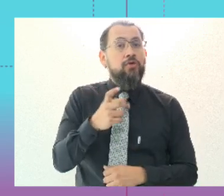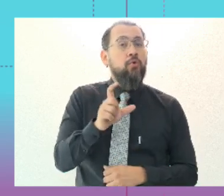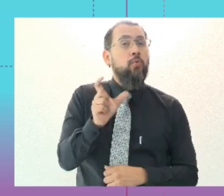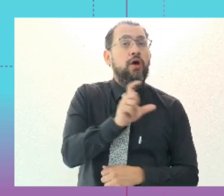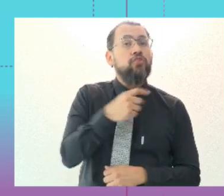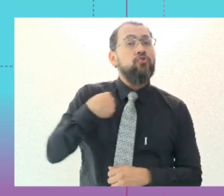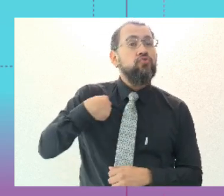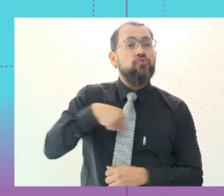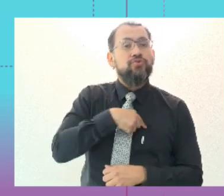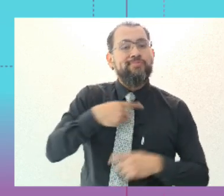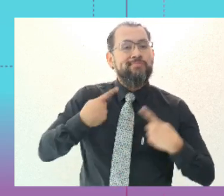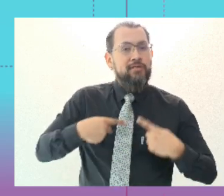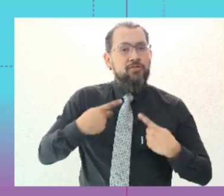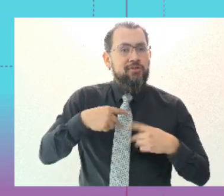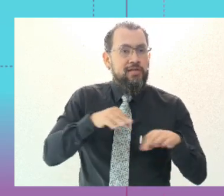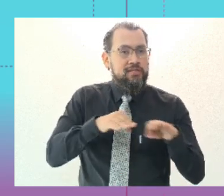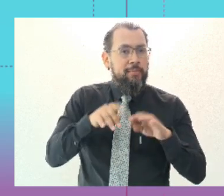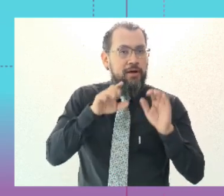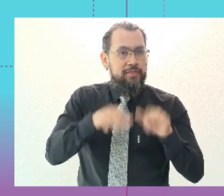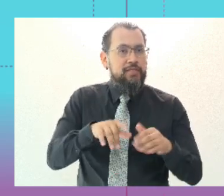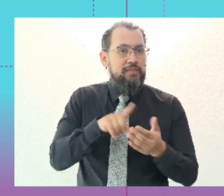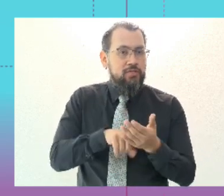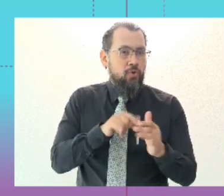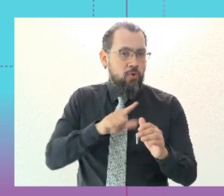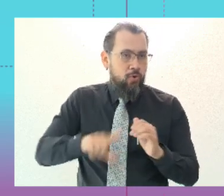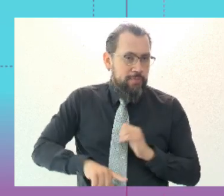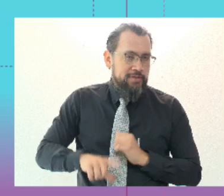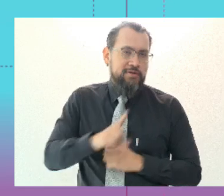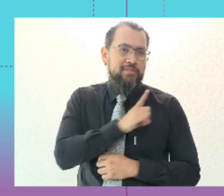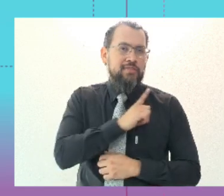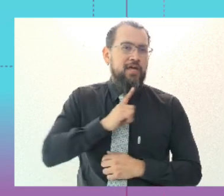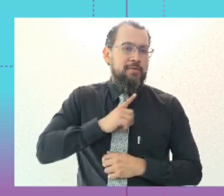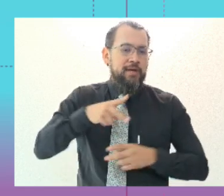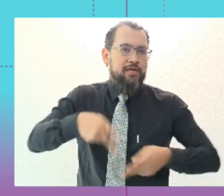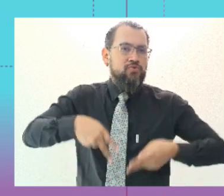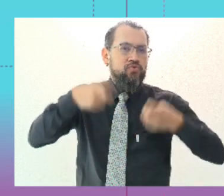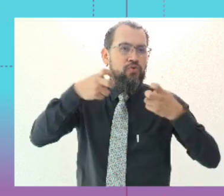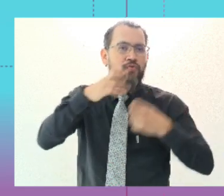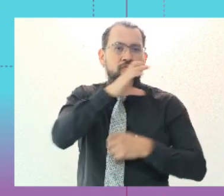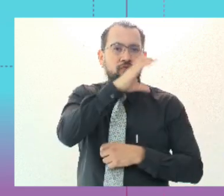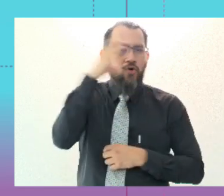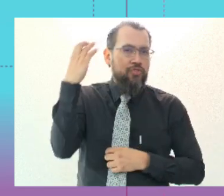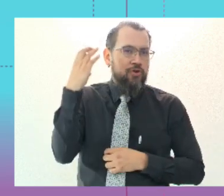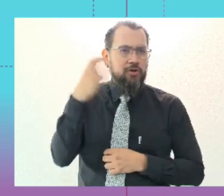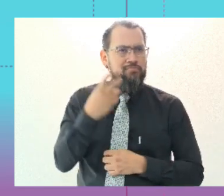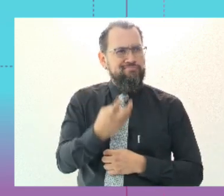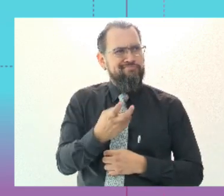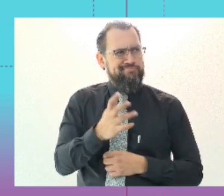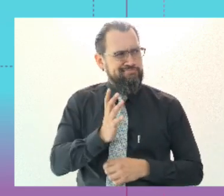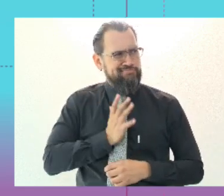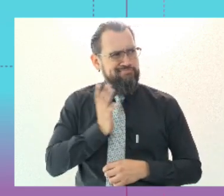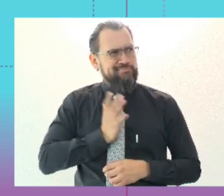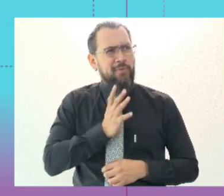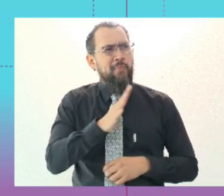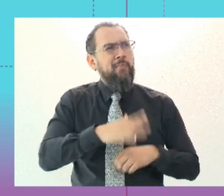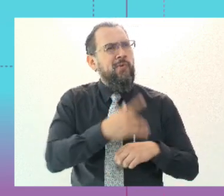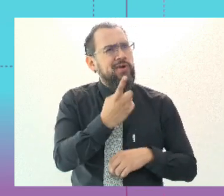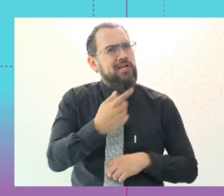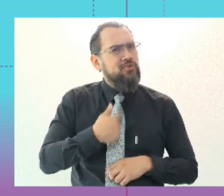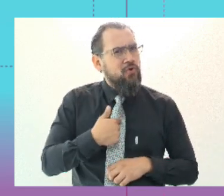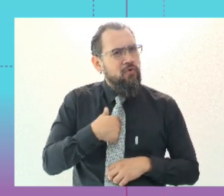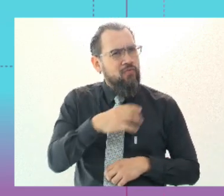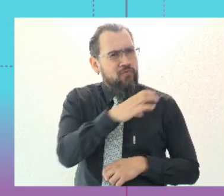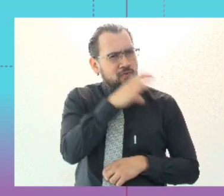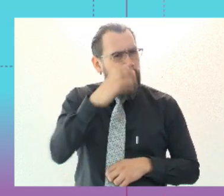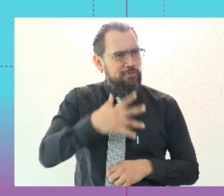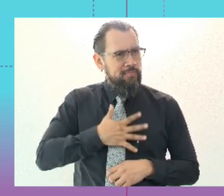nuestra fotografía. Y entonces era muy reacia la gente decir, es que ¿por qué voy a subir mi fotografía si es un